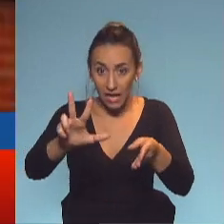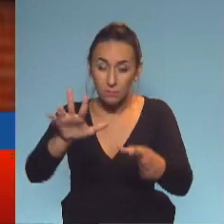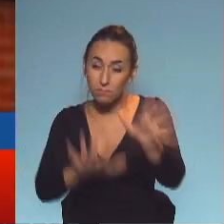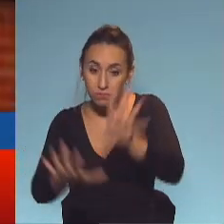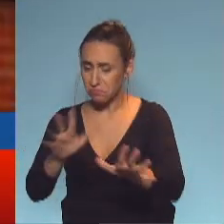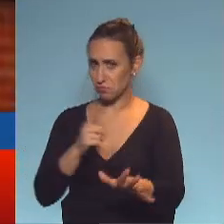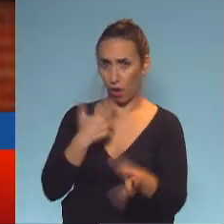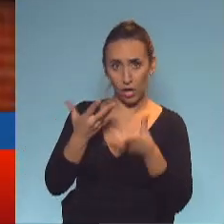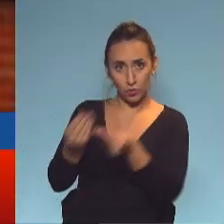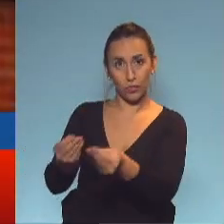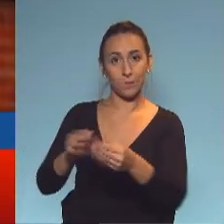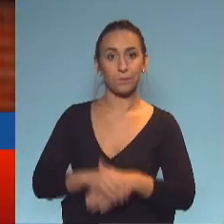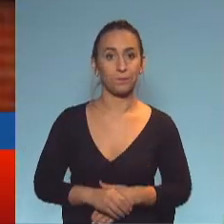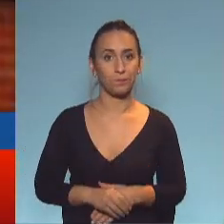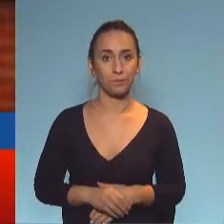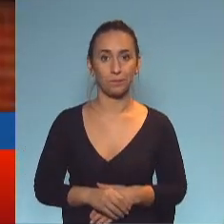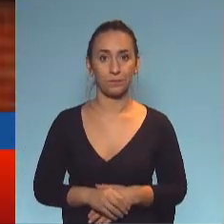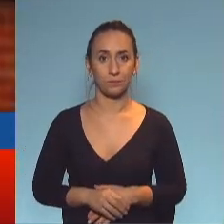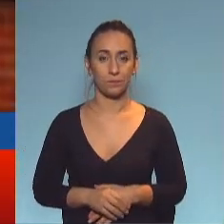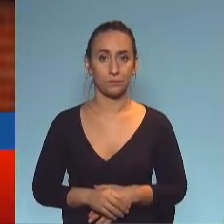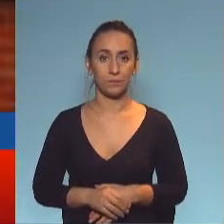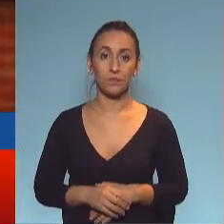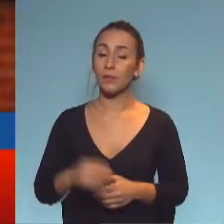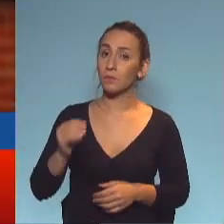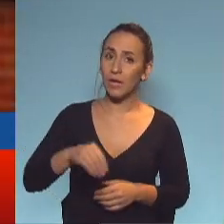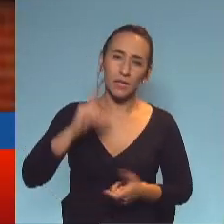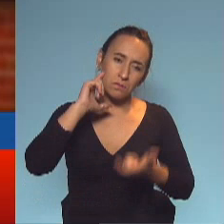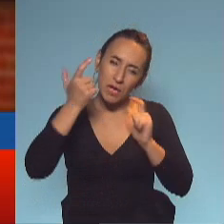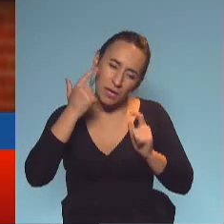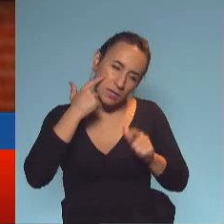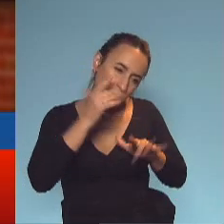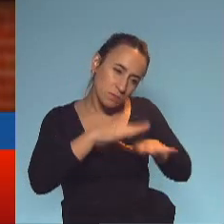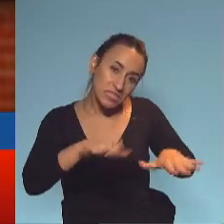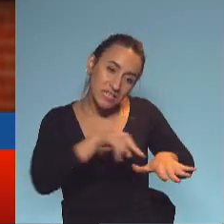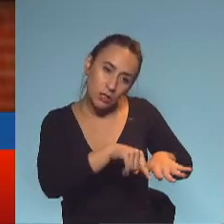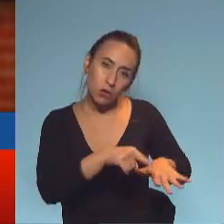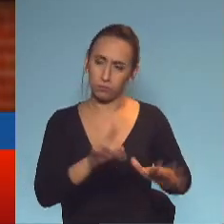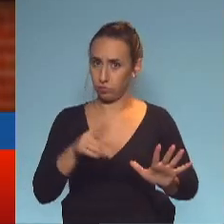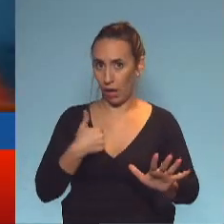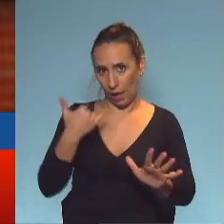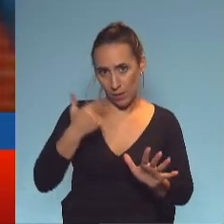de eso incluye también experiencias en chicos, bueno, con todos los recaudos